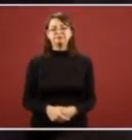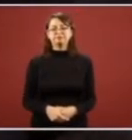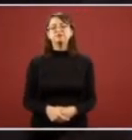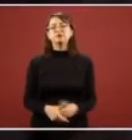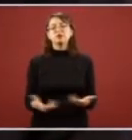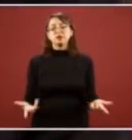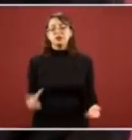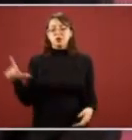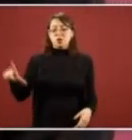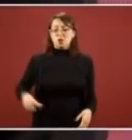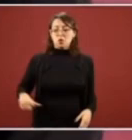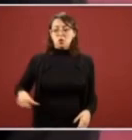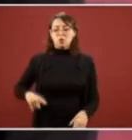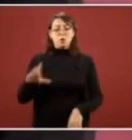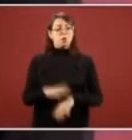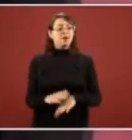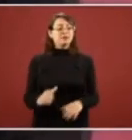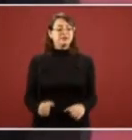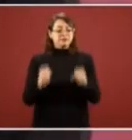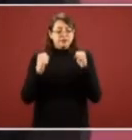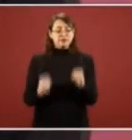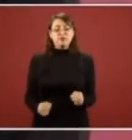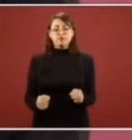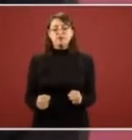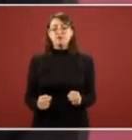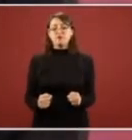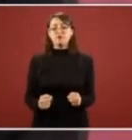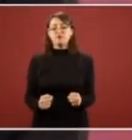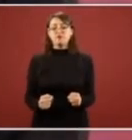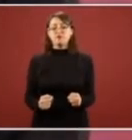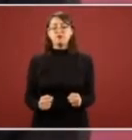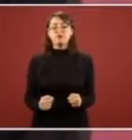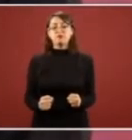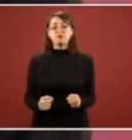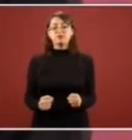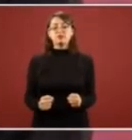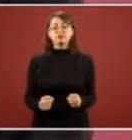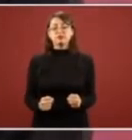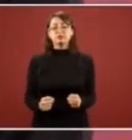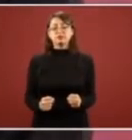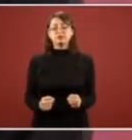gobierno llevando a